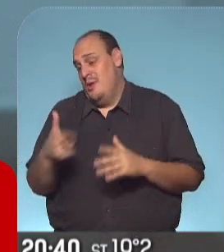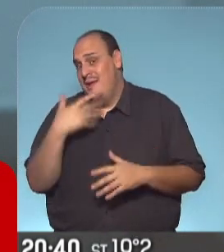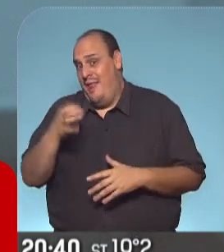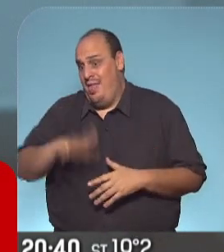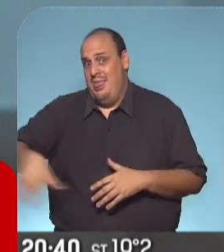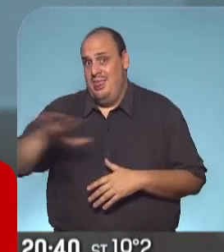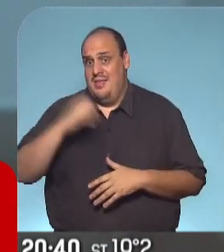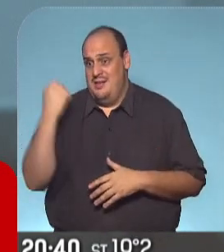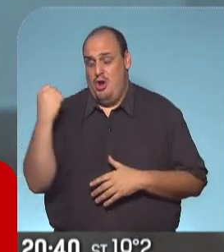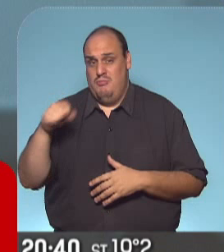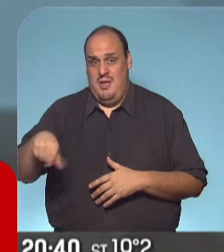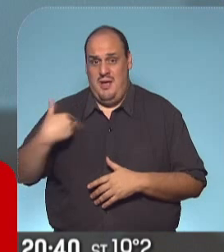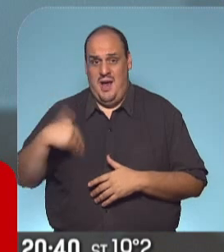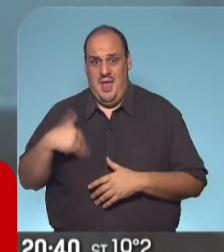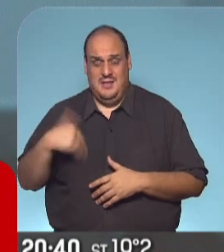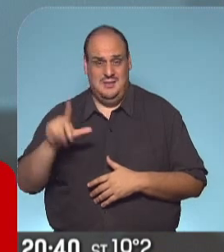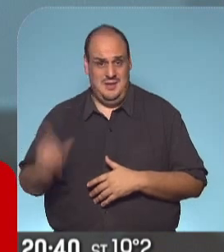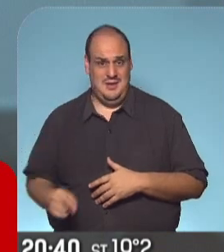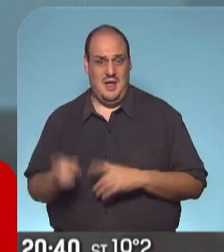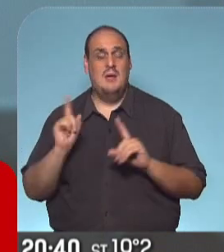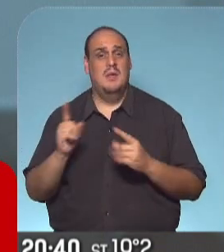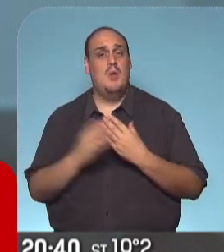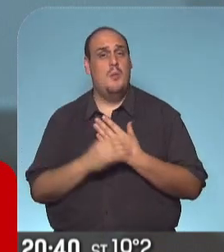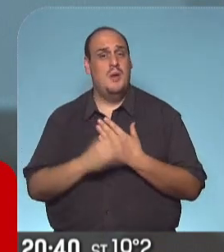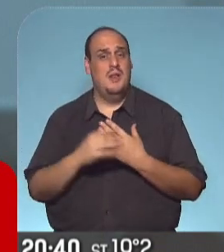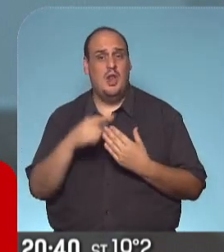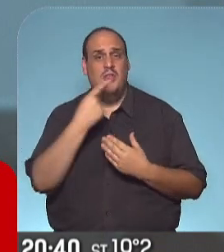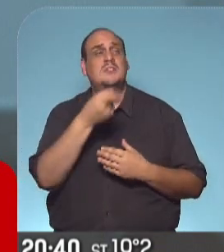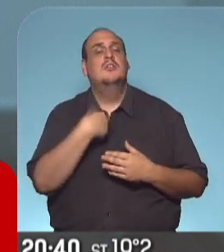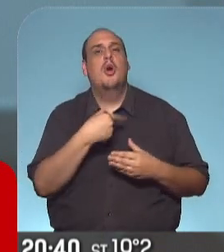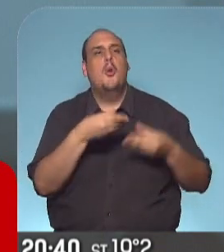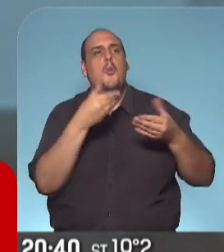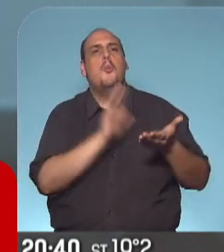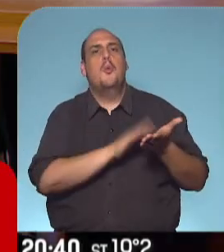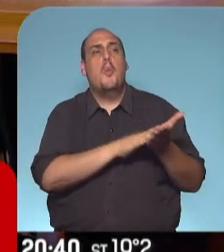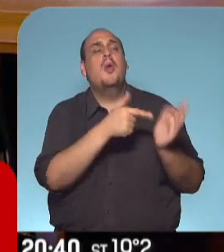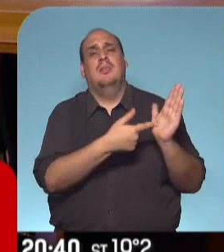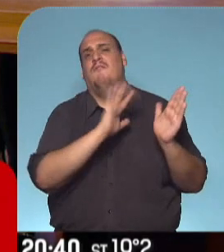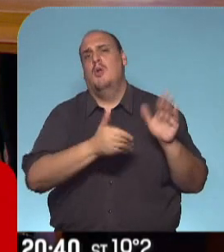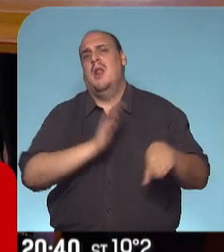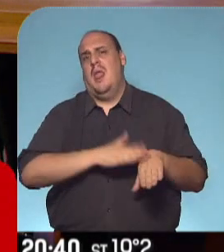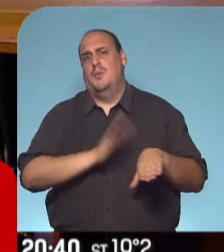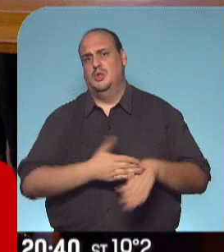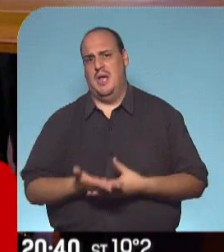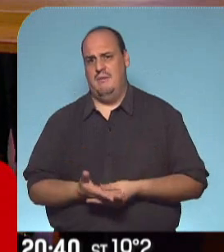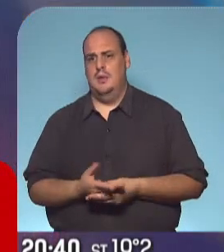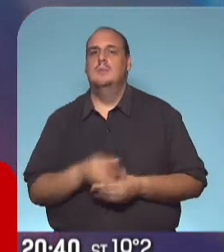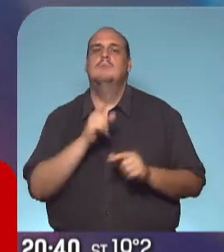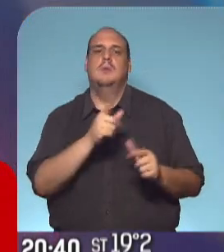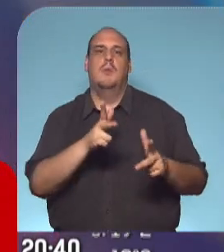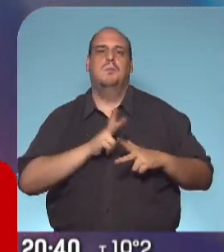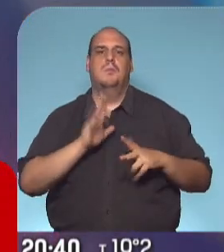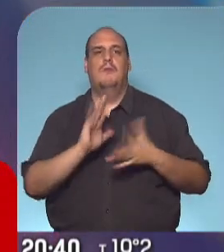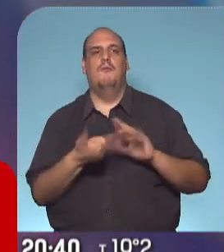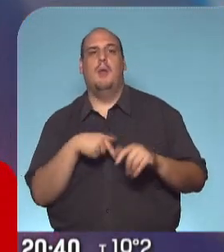y es lo que se está ofreciendo de manera, como dijo el ministro y recalcó, de manera responsable. Bueno, de alguna manera es lo que decías vos recién, ¿no? Va a mostrar las